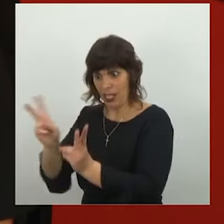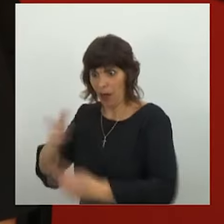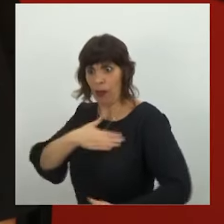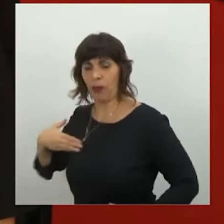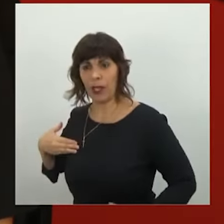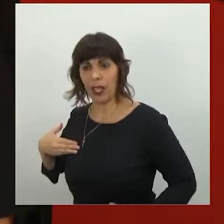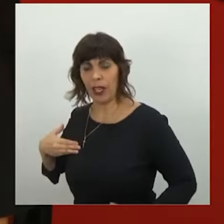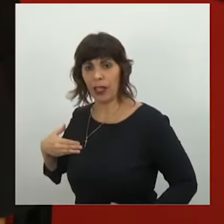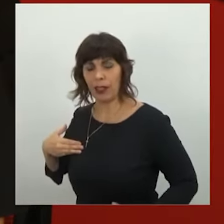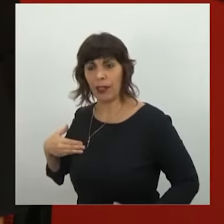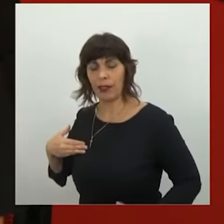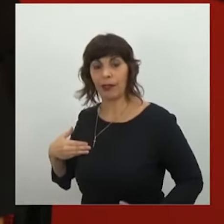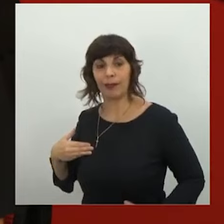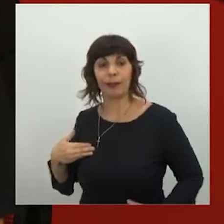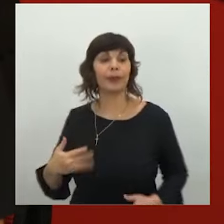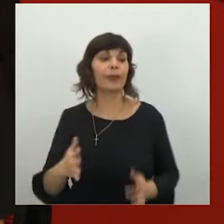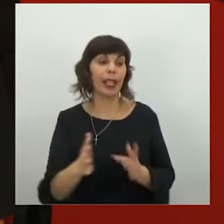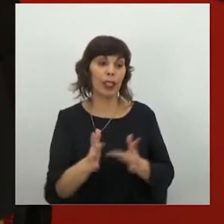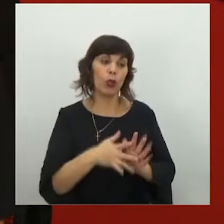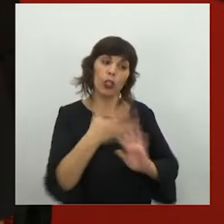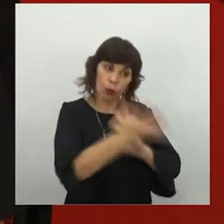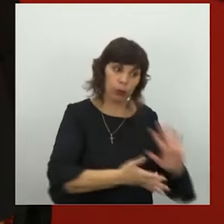Jesucristo sigue hablando con ella.